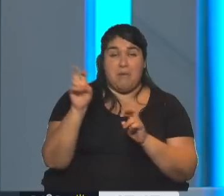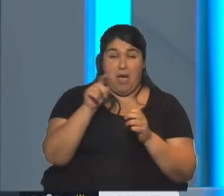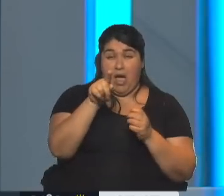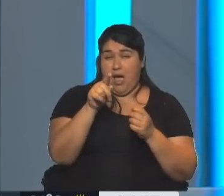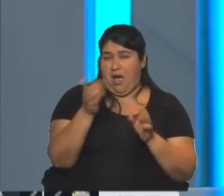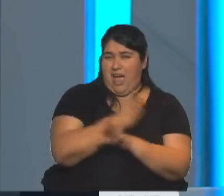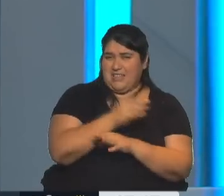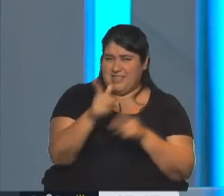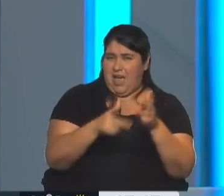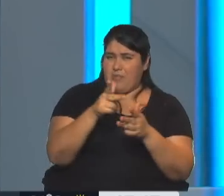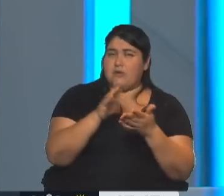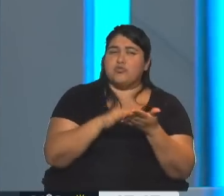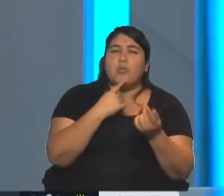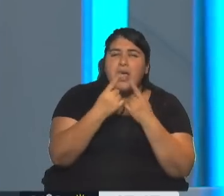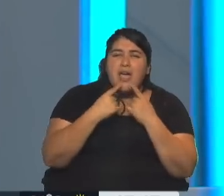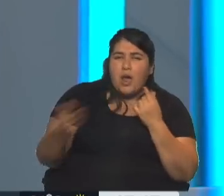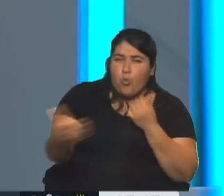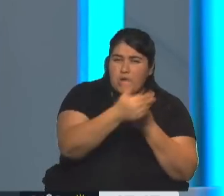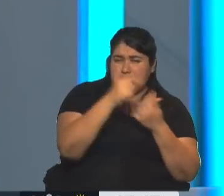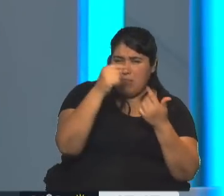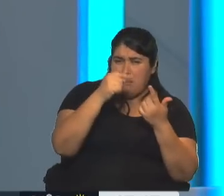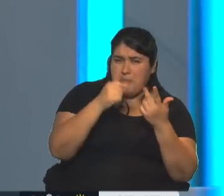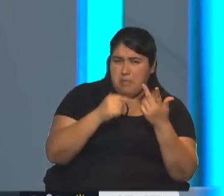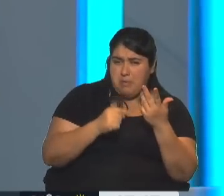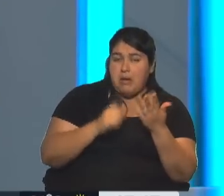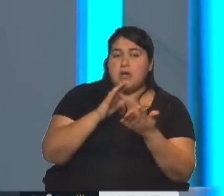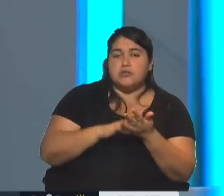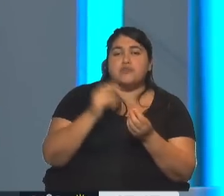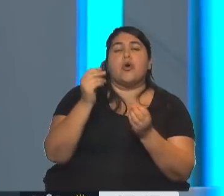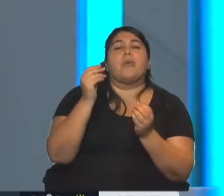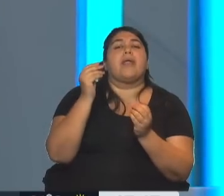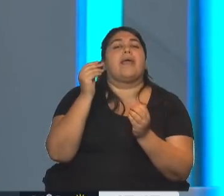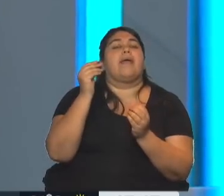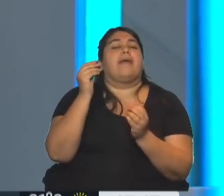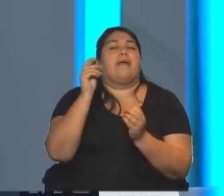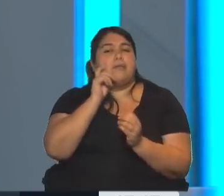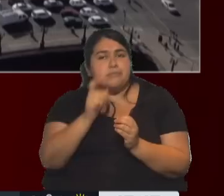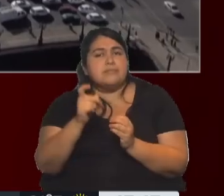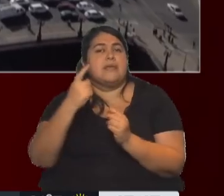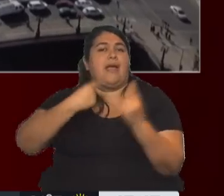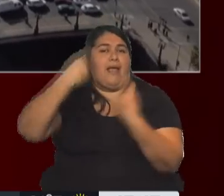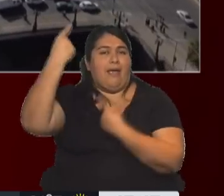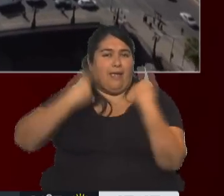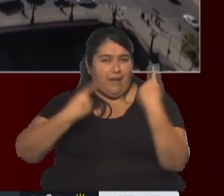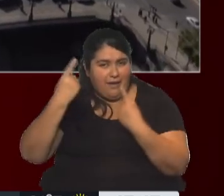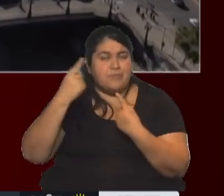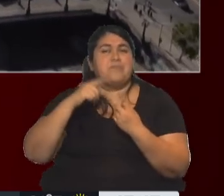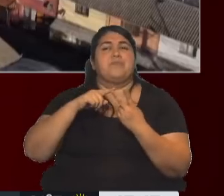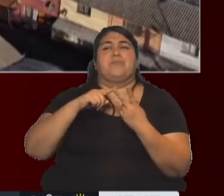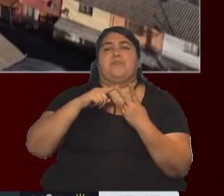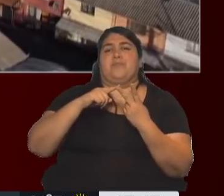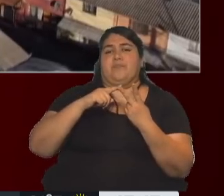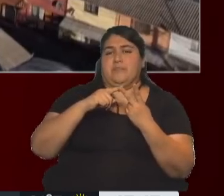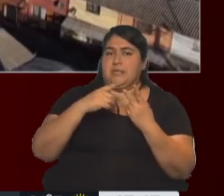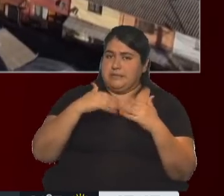que sí. se mencionaba de esta encuesta, sobre todo lo que tiene que ver con la migración ilegal, la seguridad, sí. Estaban presentes en